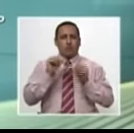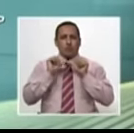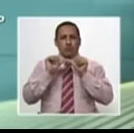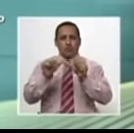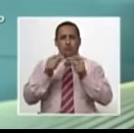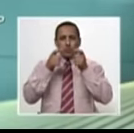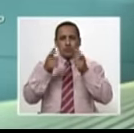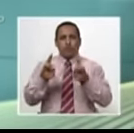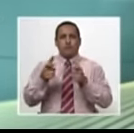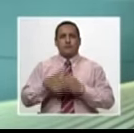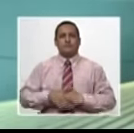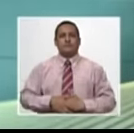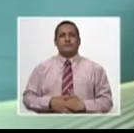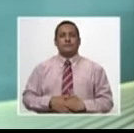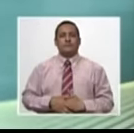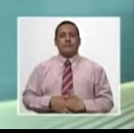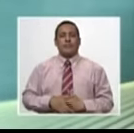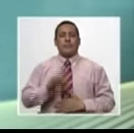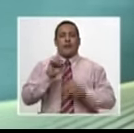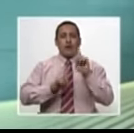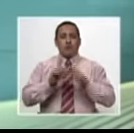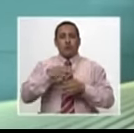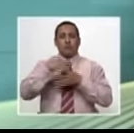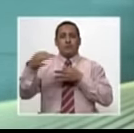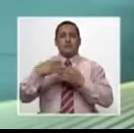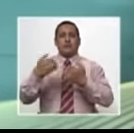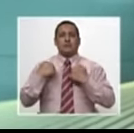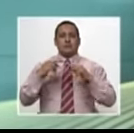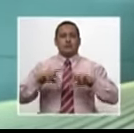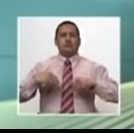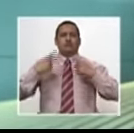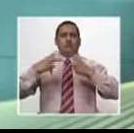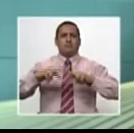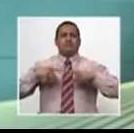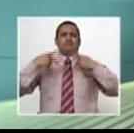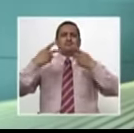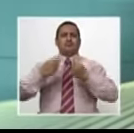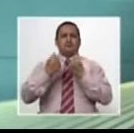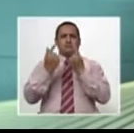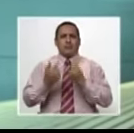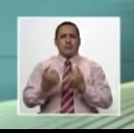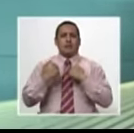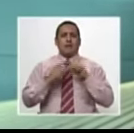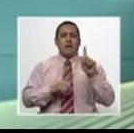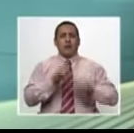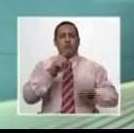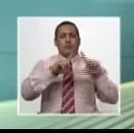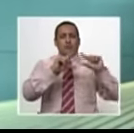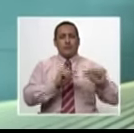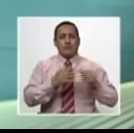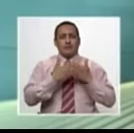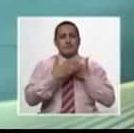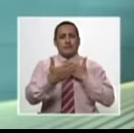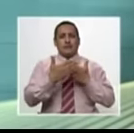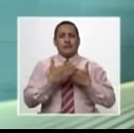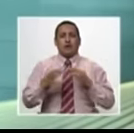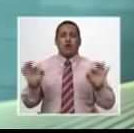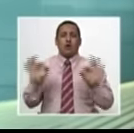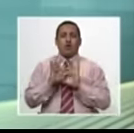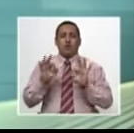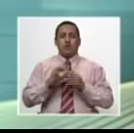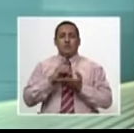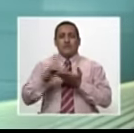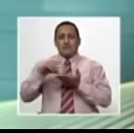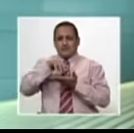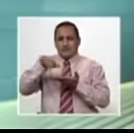permanente. Hay provincias que tienen el doble o triple de lo que tienen las provincias vecinas, o